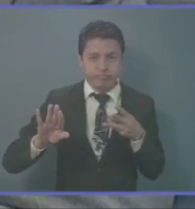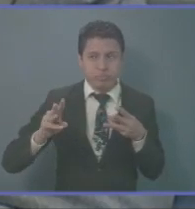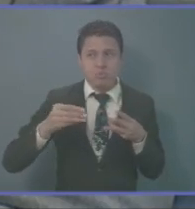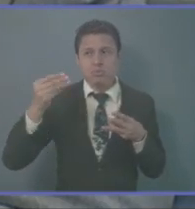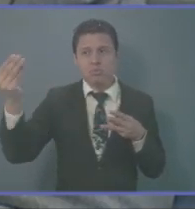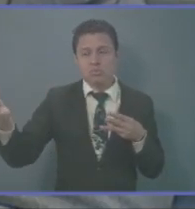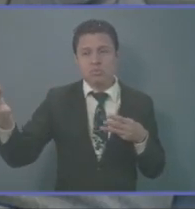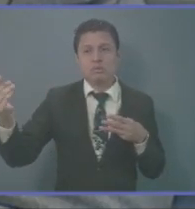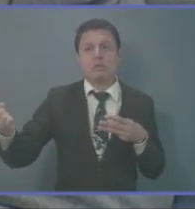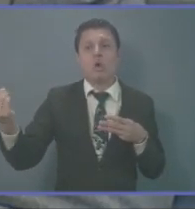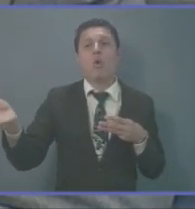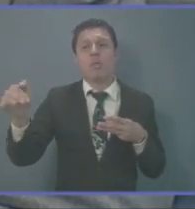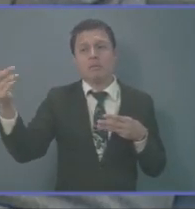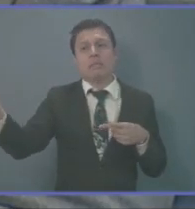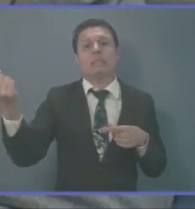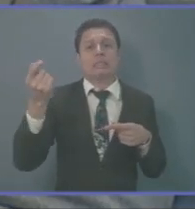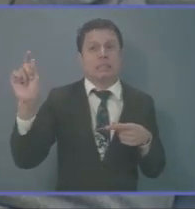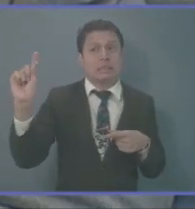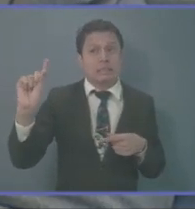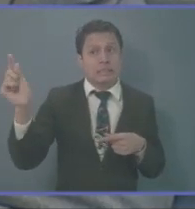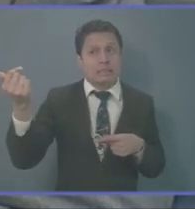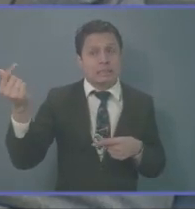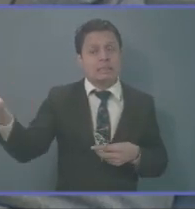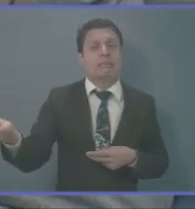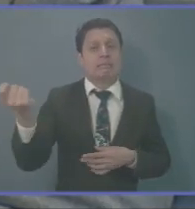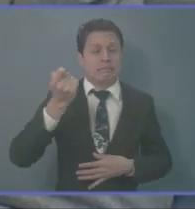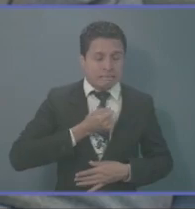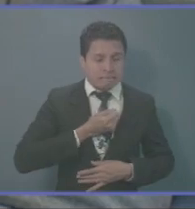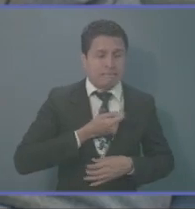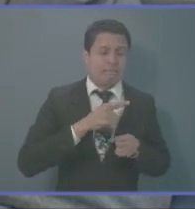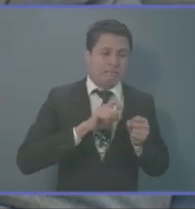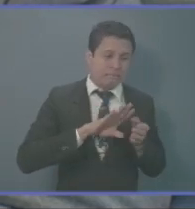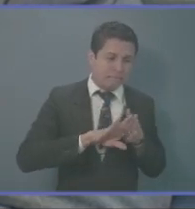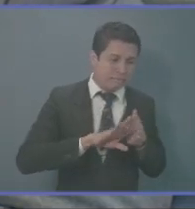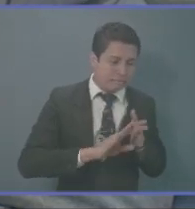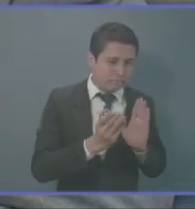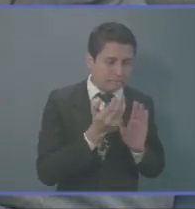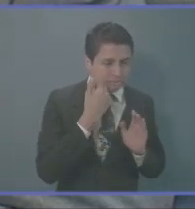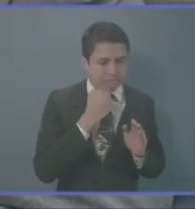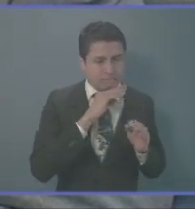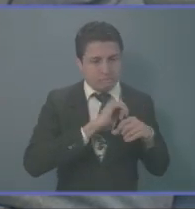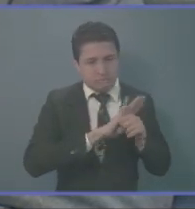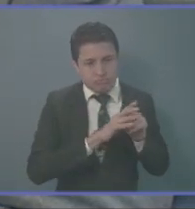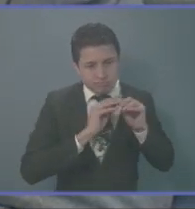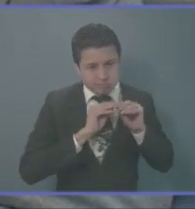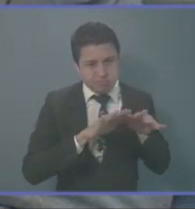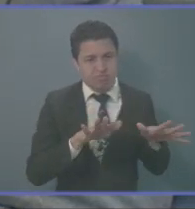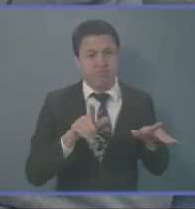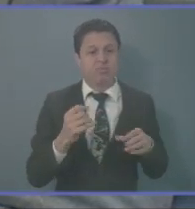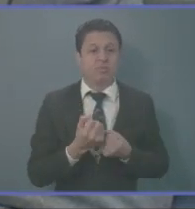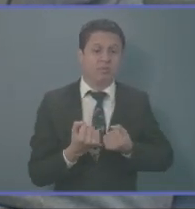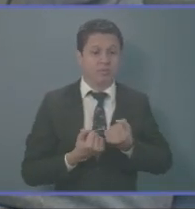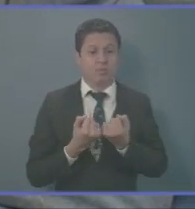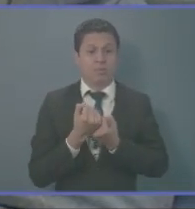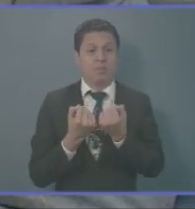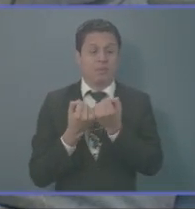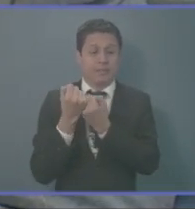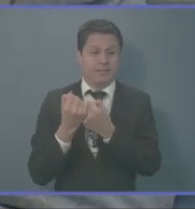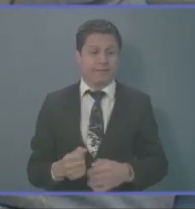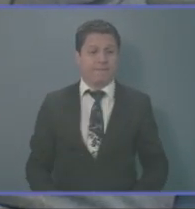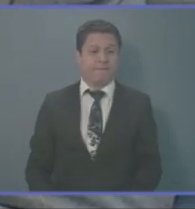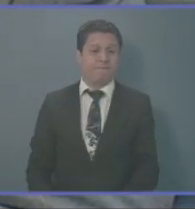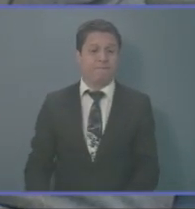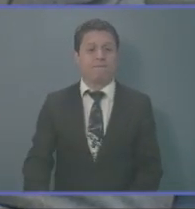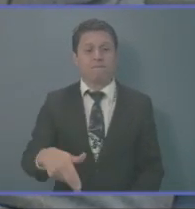287.200.000 derechos especiales de giro, equivalentes a aproximadamente a $389 millones de los